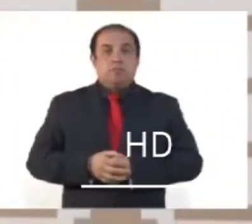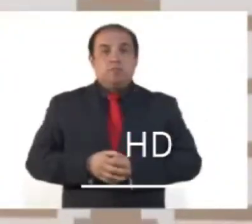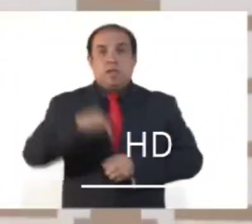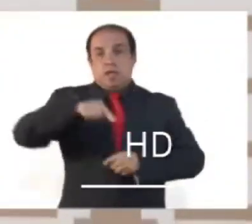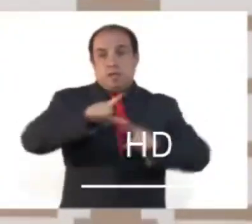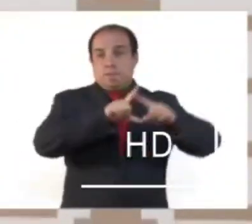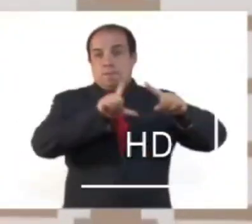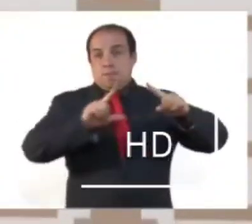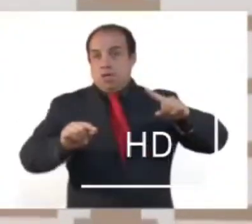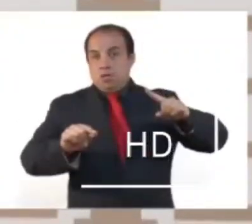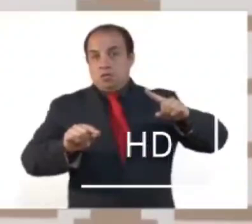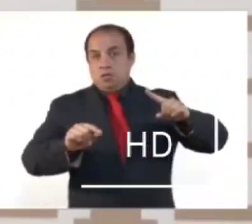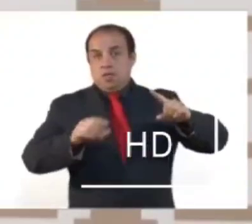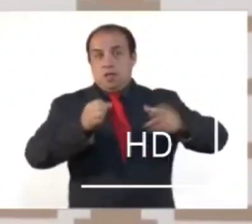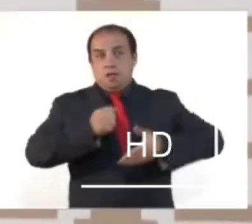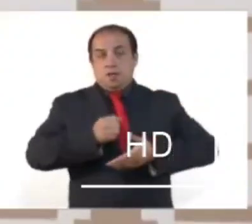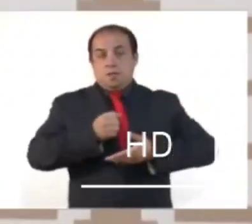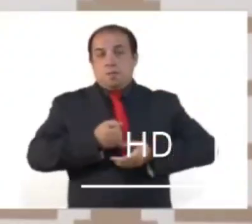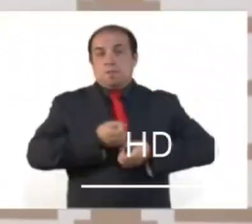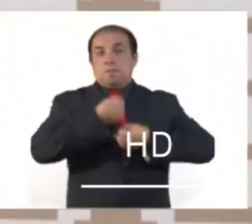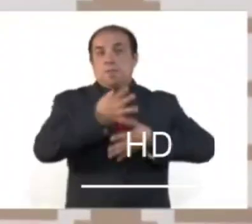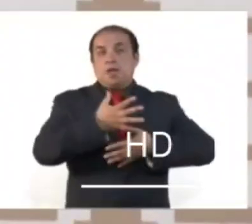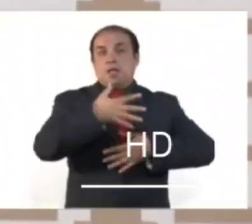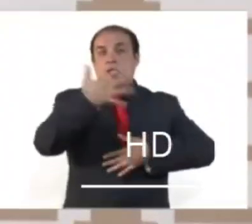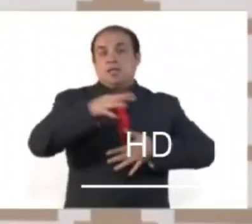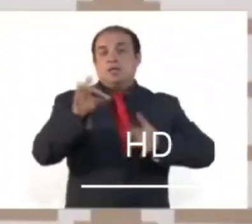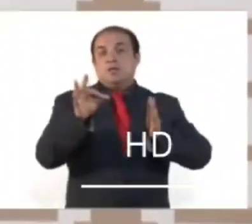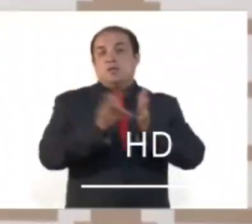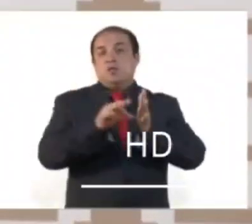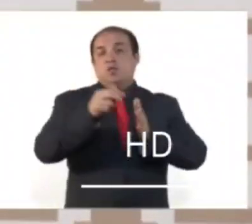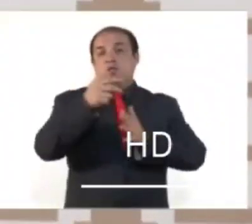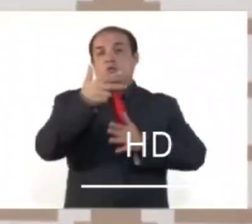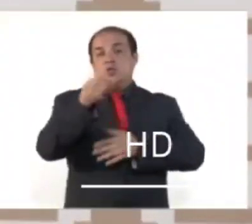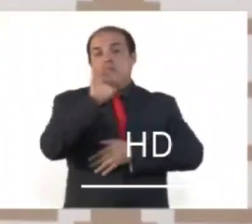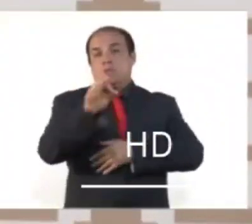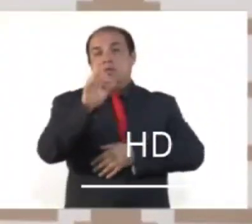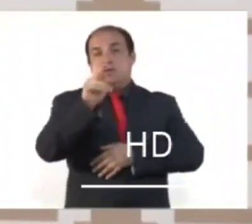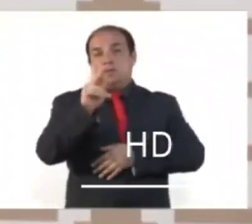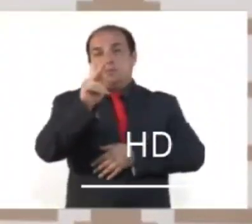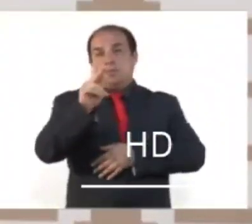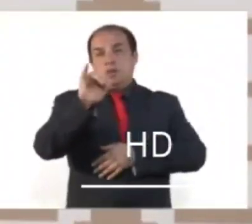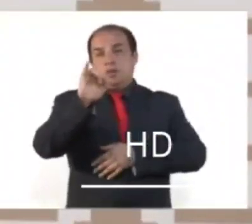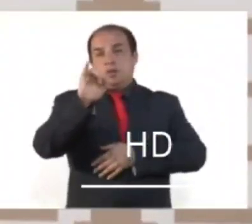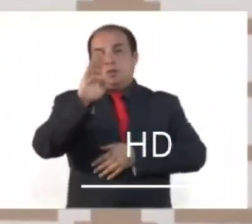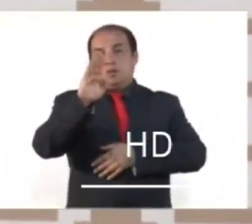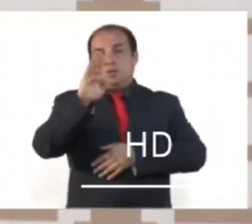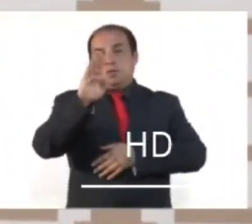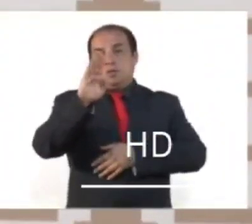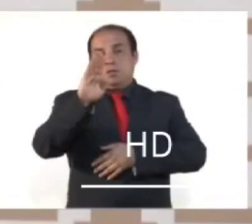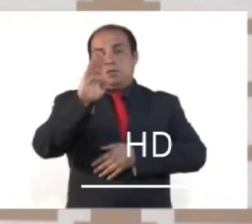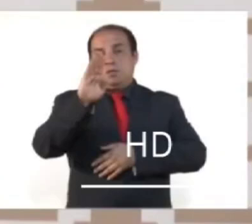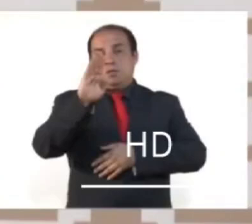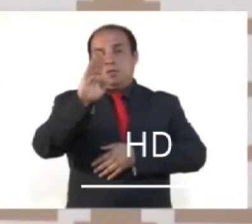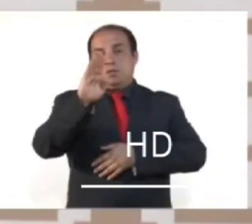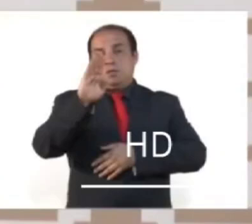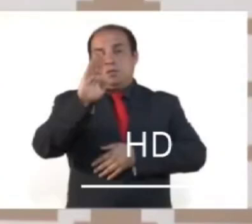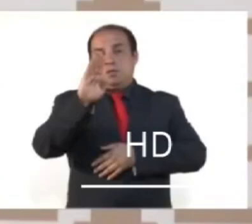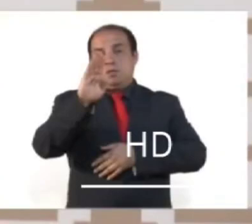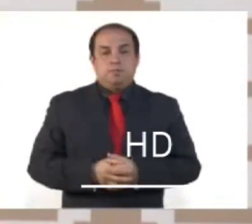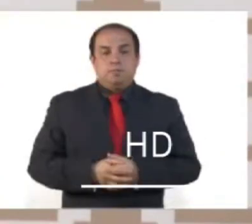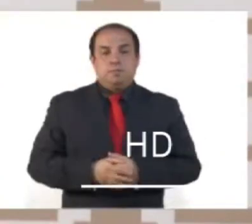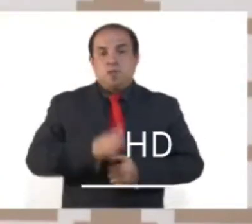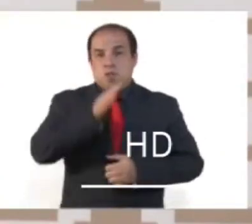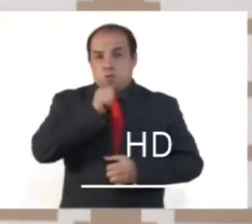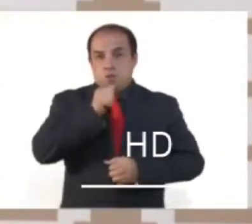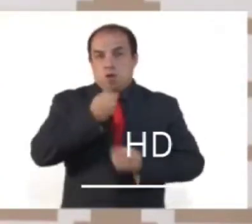aporta aproximadamente el 15.8% del PIB. No podríamos tener oportunidades de nearshoring